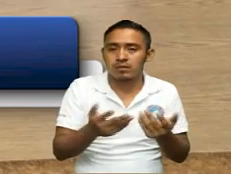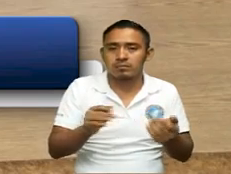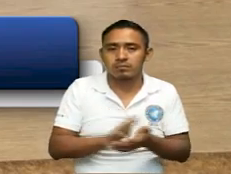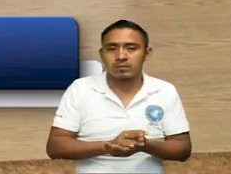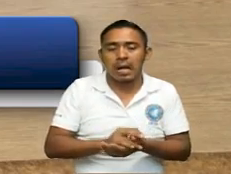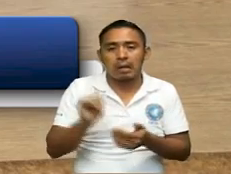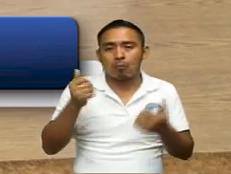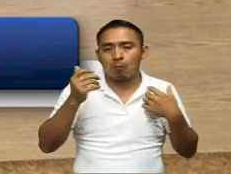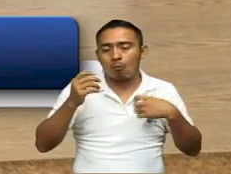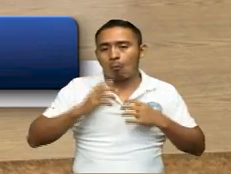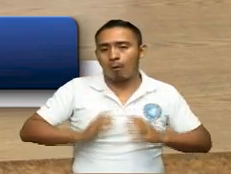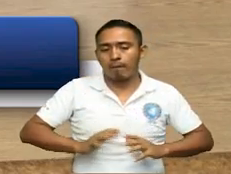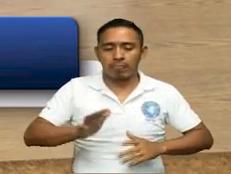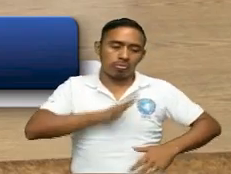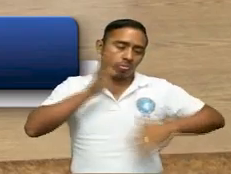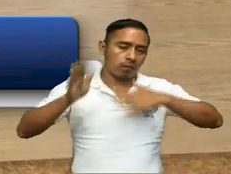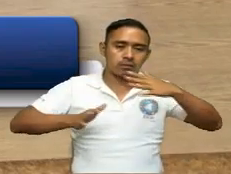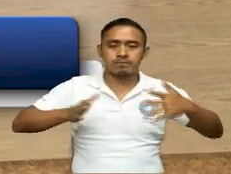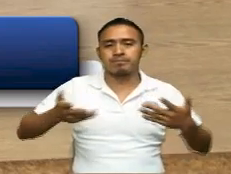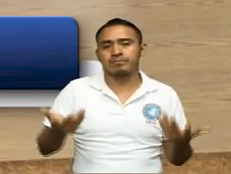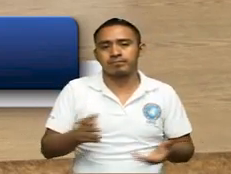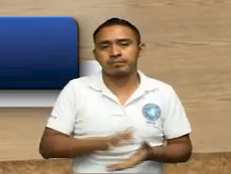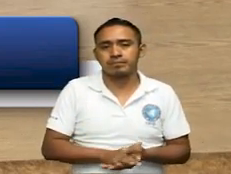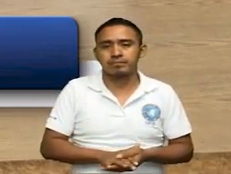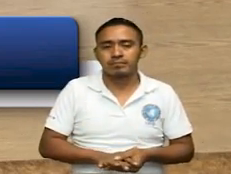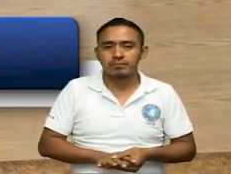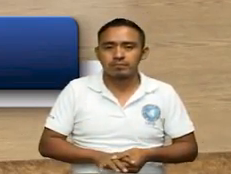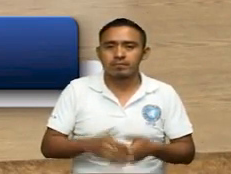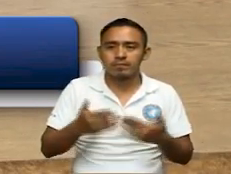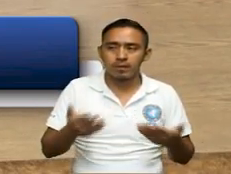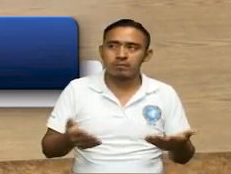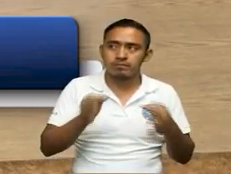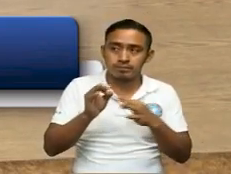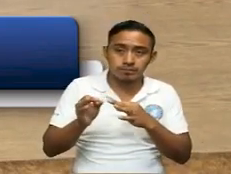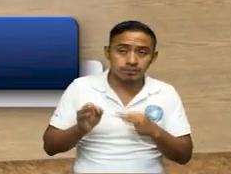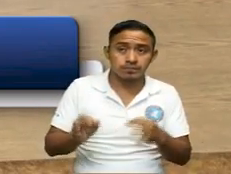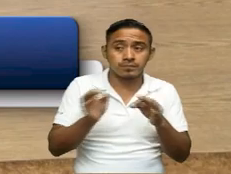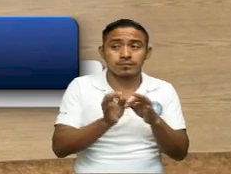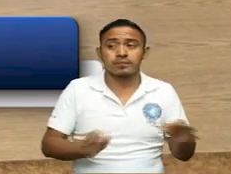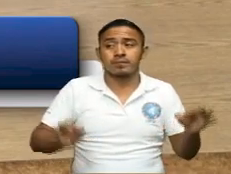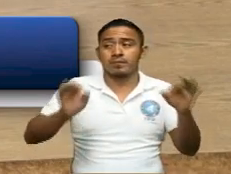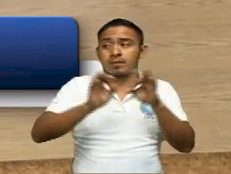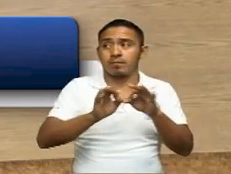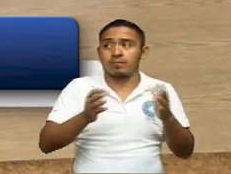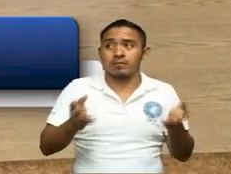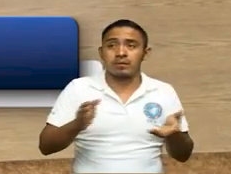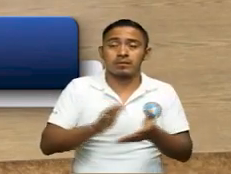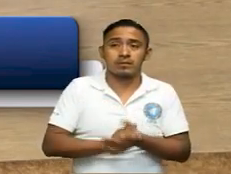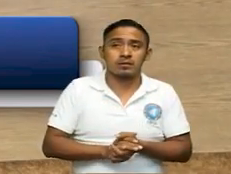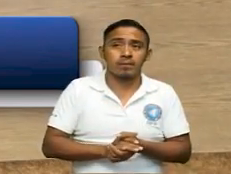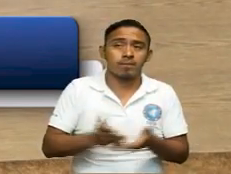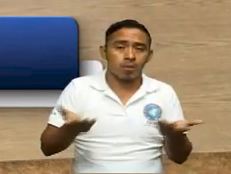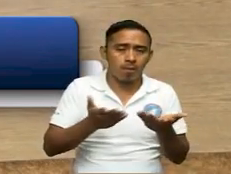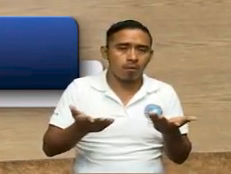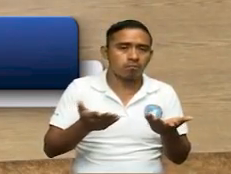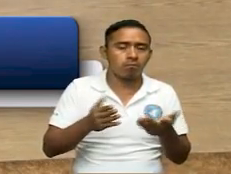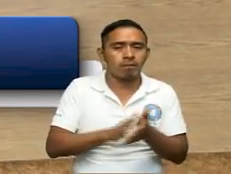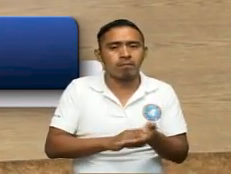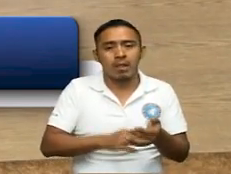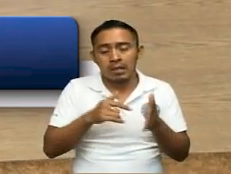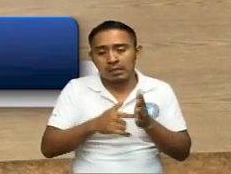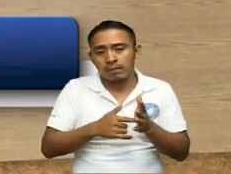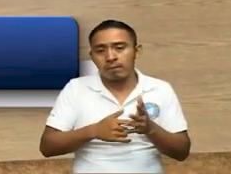del cuerpo. Entonces, esas recomendaciones sencillas son básicas para que no se vuelva a infectar. Otra recomendación sencilla es, si el paciente